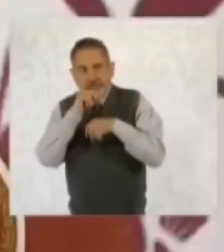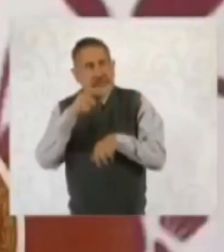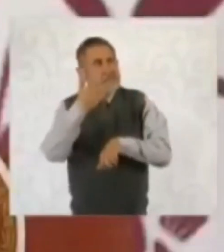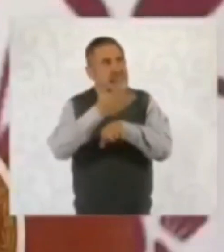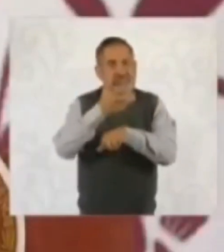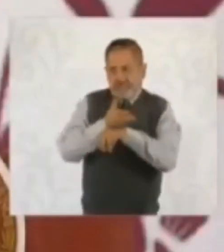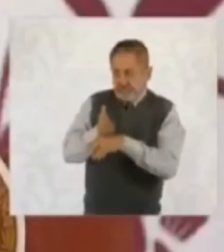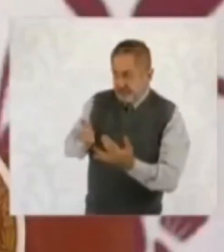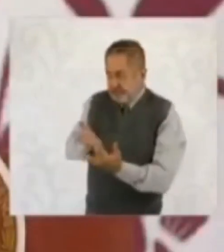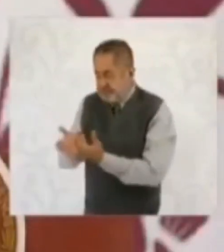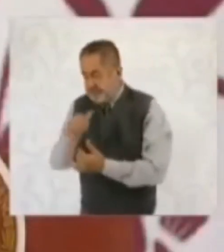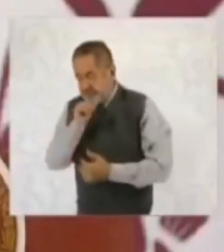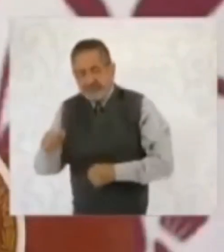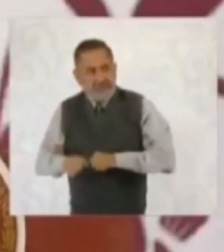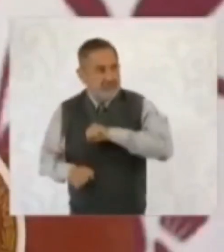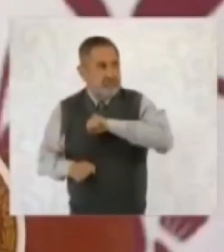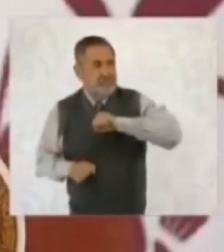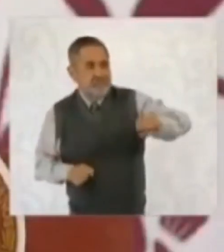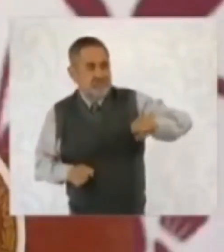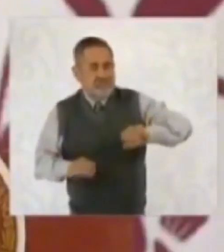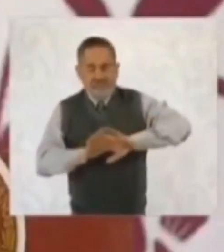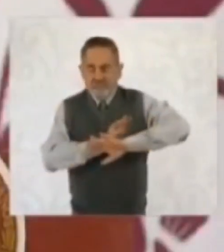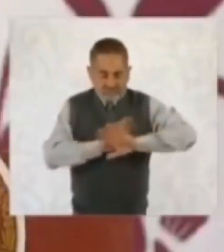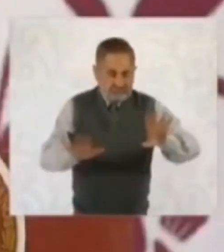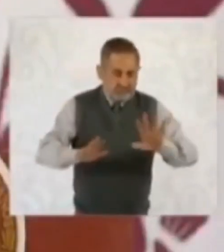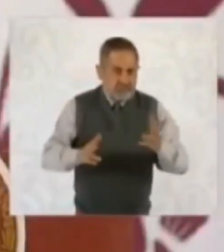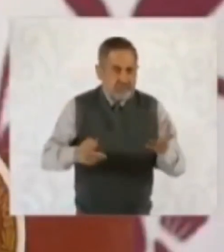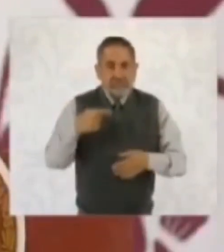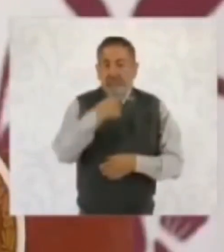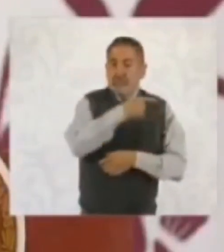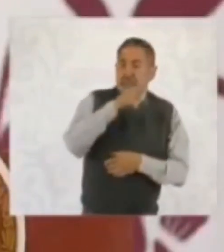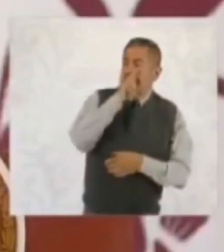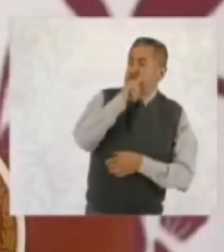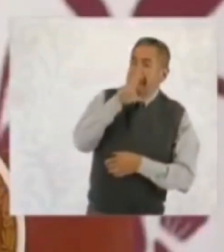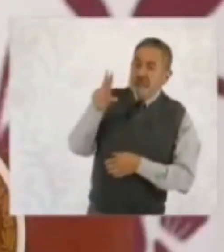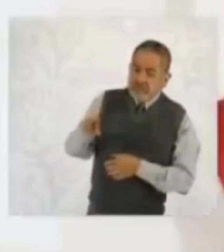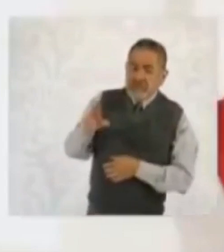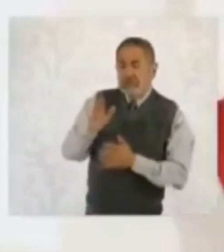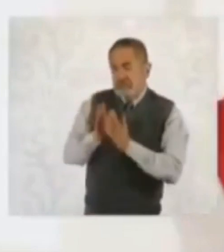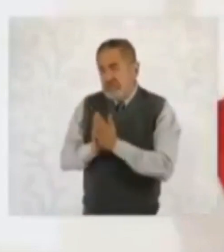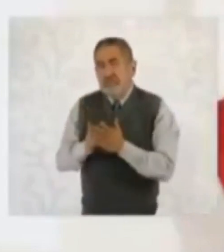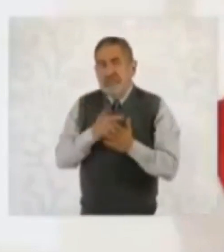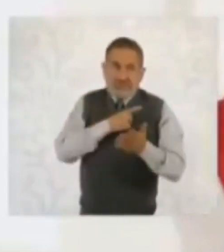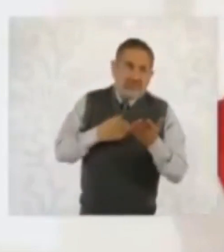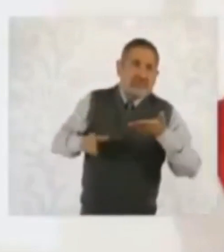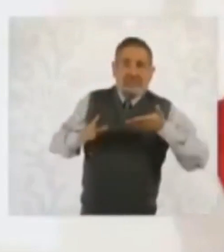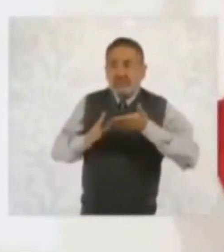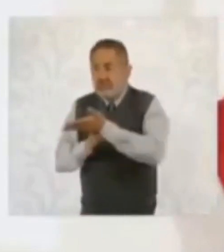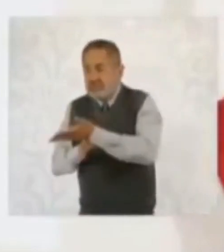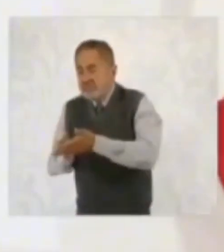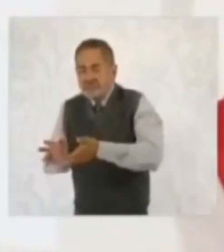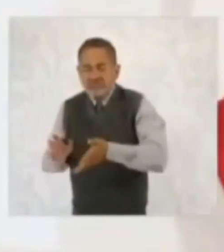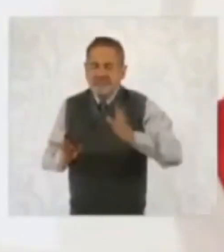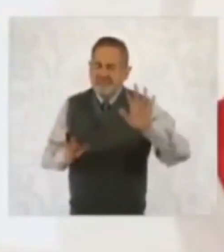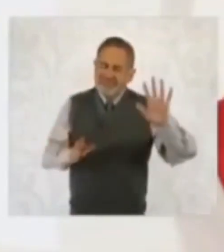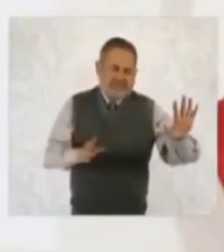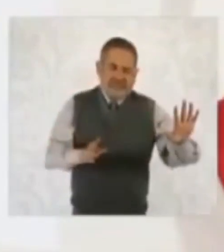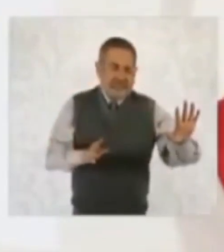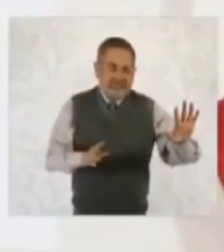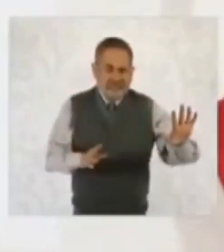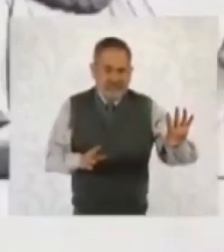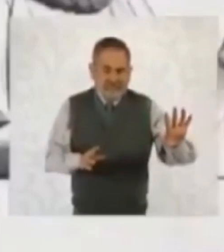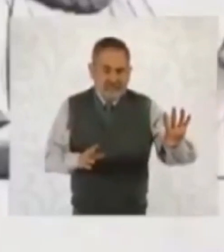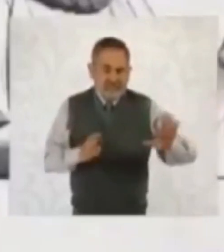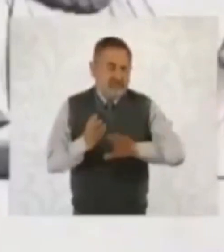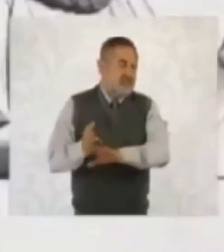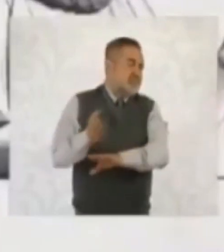injerencia y que ha establecido una relación distinta con América Latina. En esa época pues